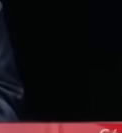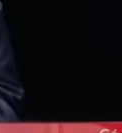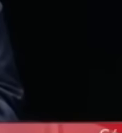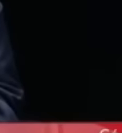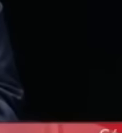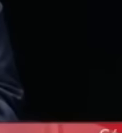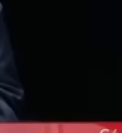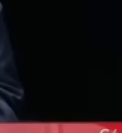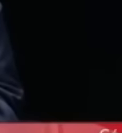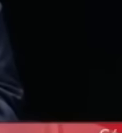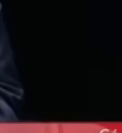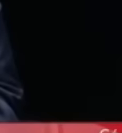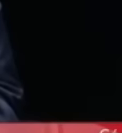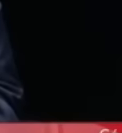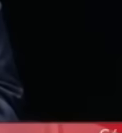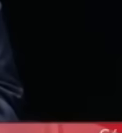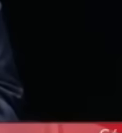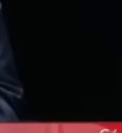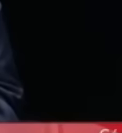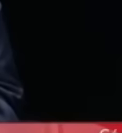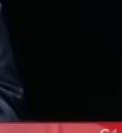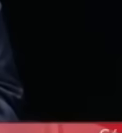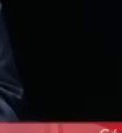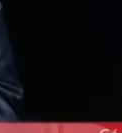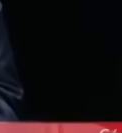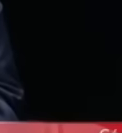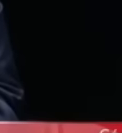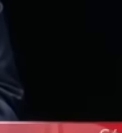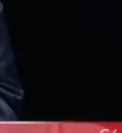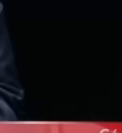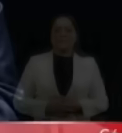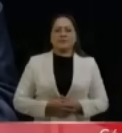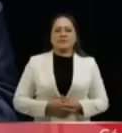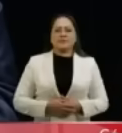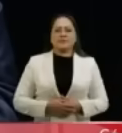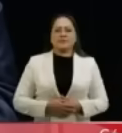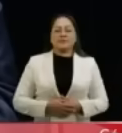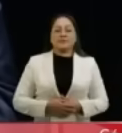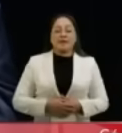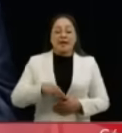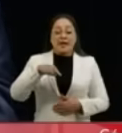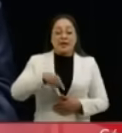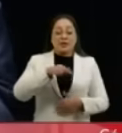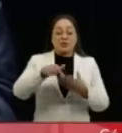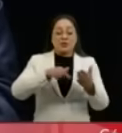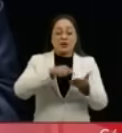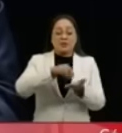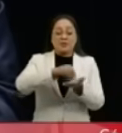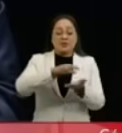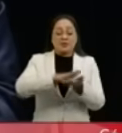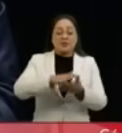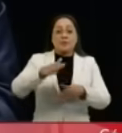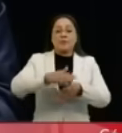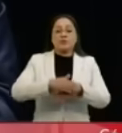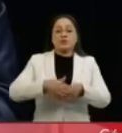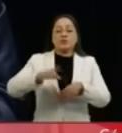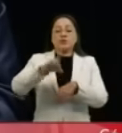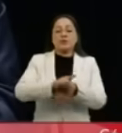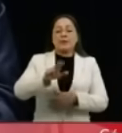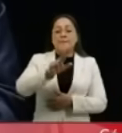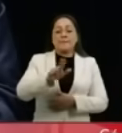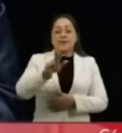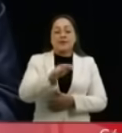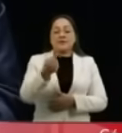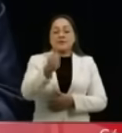horas. Asimismo, se cita a la primera sesión de la Cámara en este recinto el martes 3 de septiembre